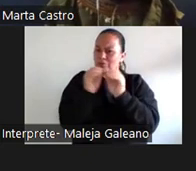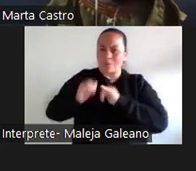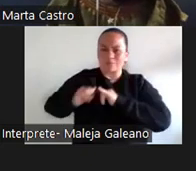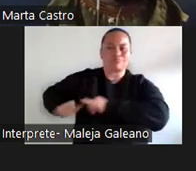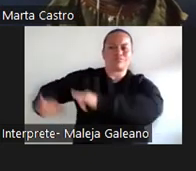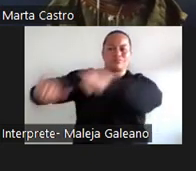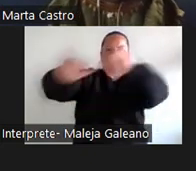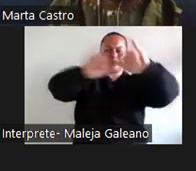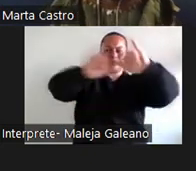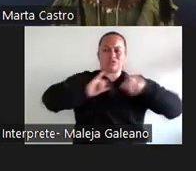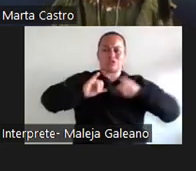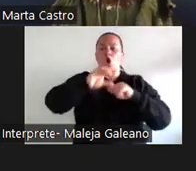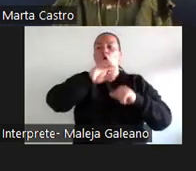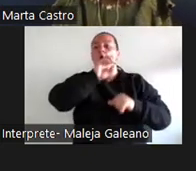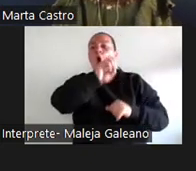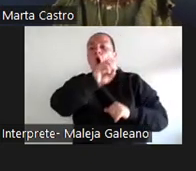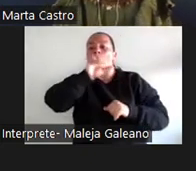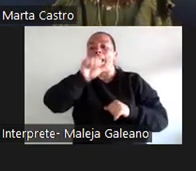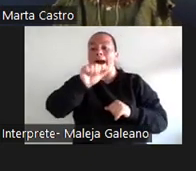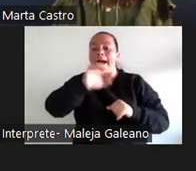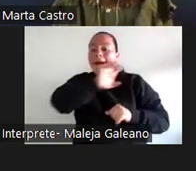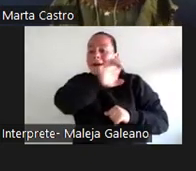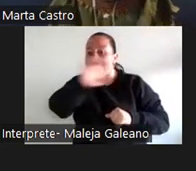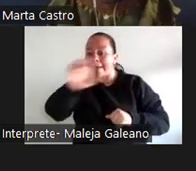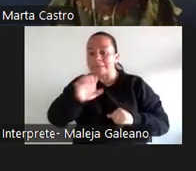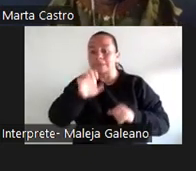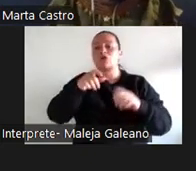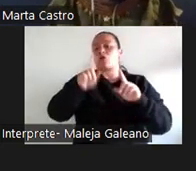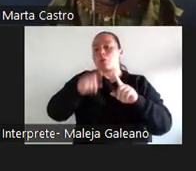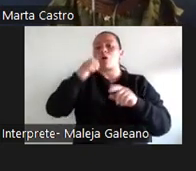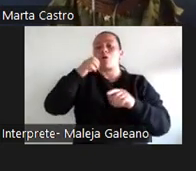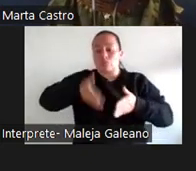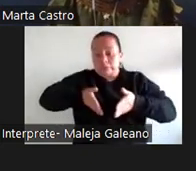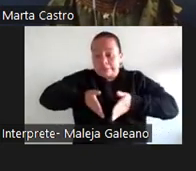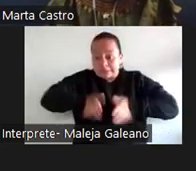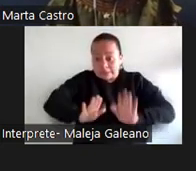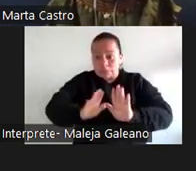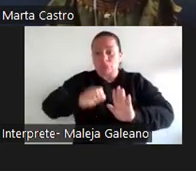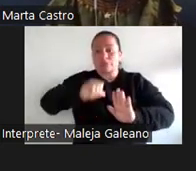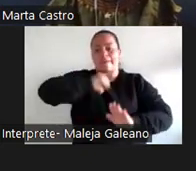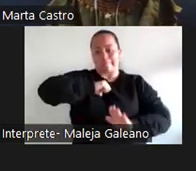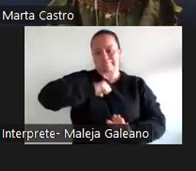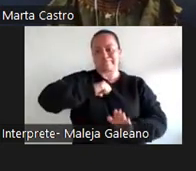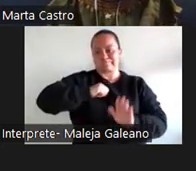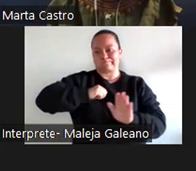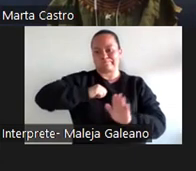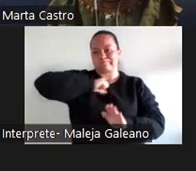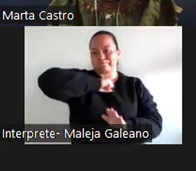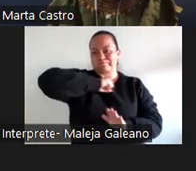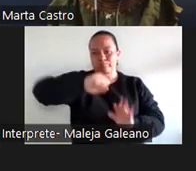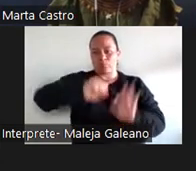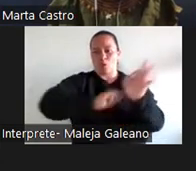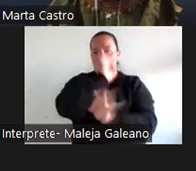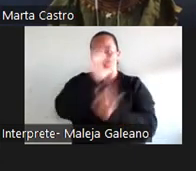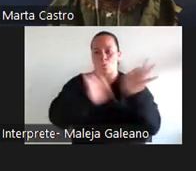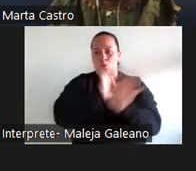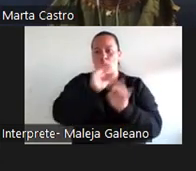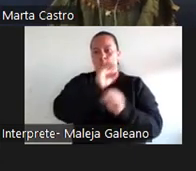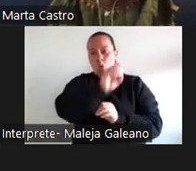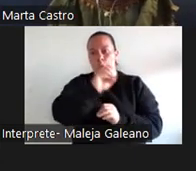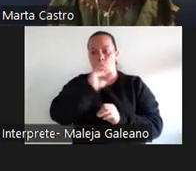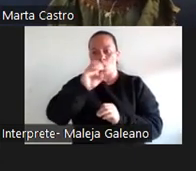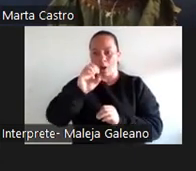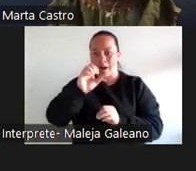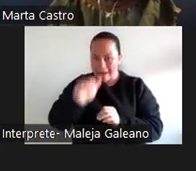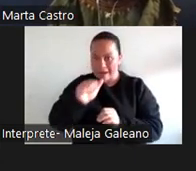todes desde que nacemos como seres humanos tenemos derecho a ser cuidadas a ser cuidados a ser cuidades y